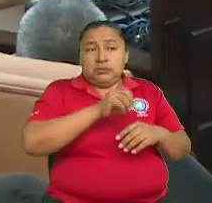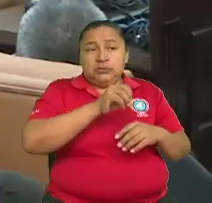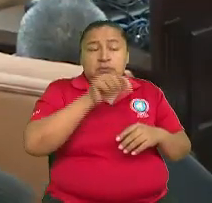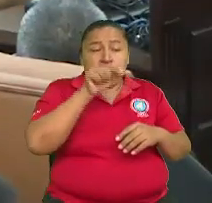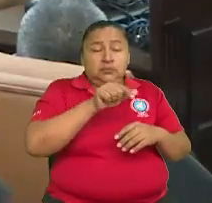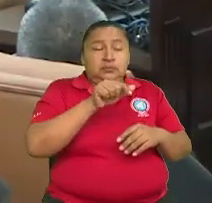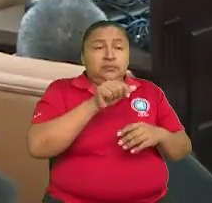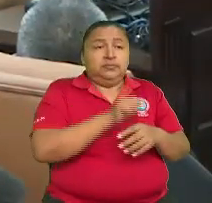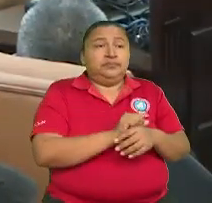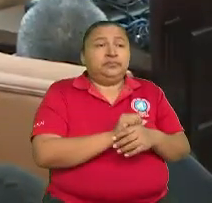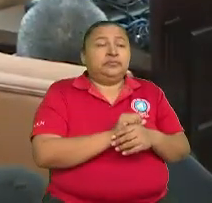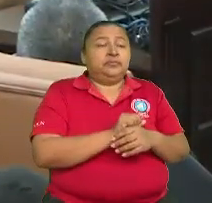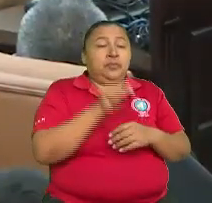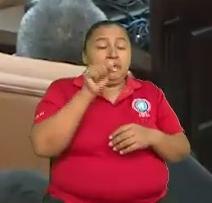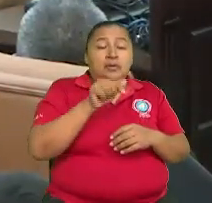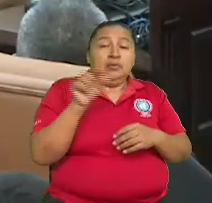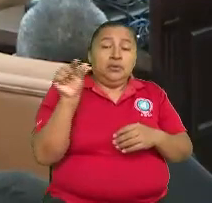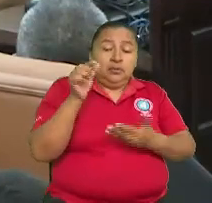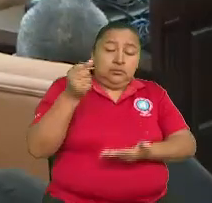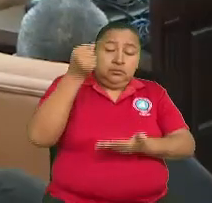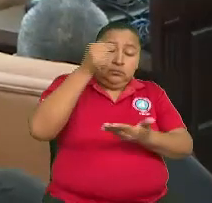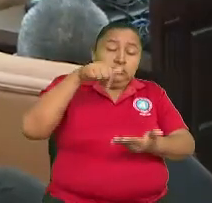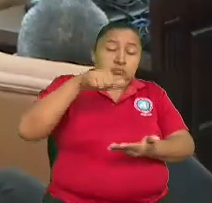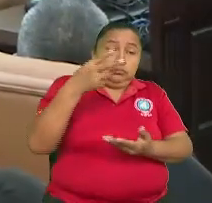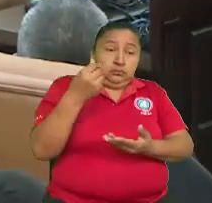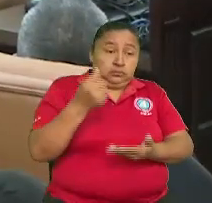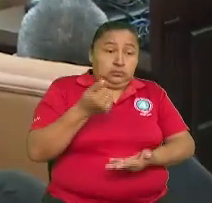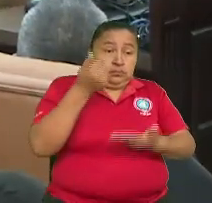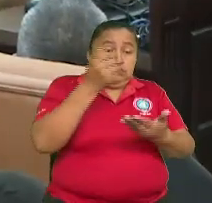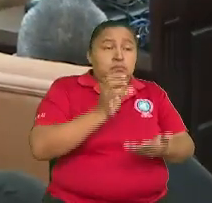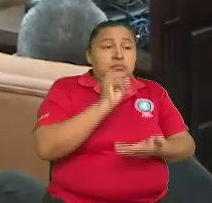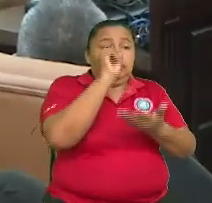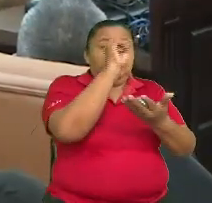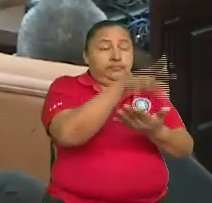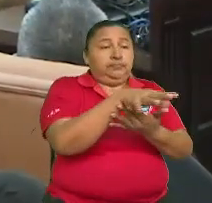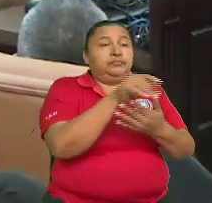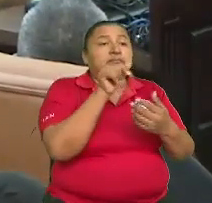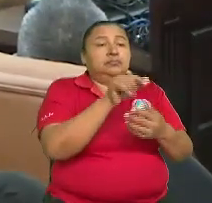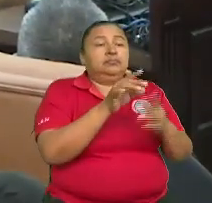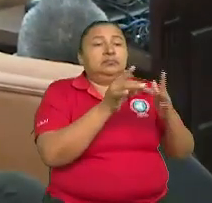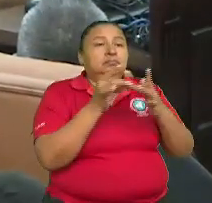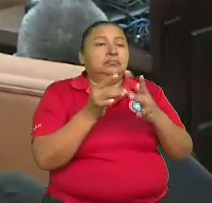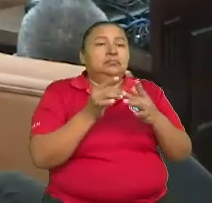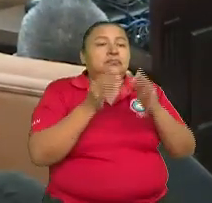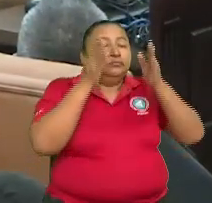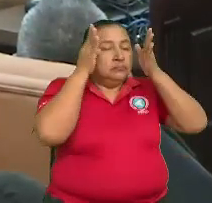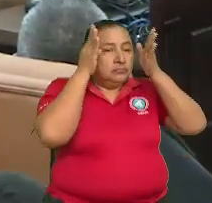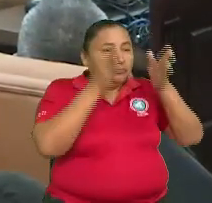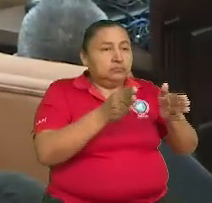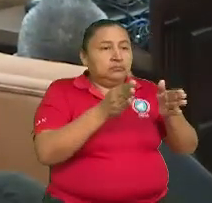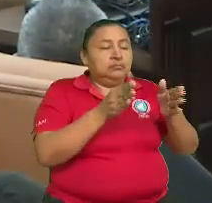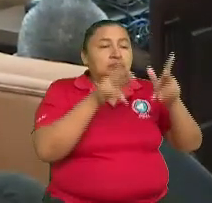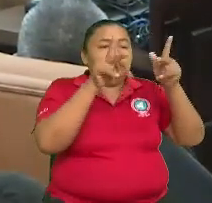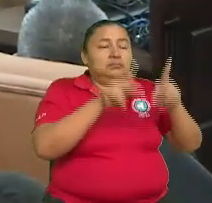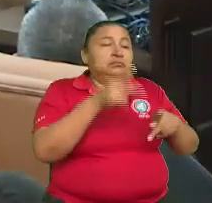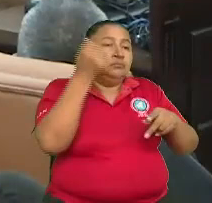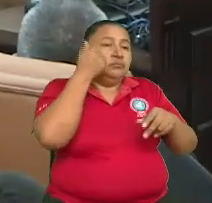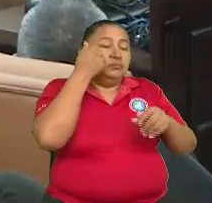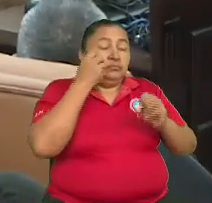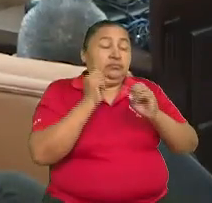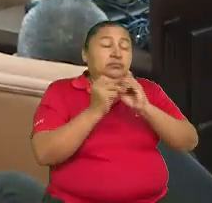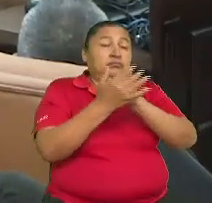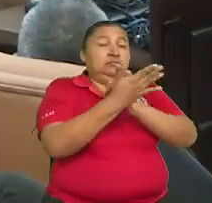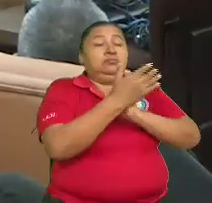68% de estos recursos van destinados fundamentalmente para la atención de los pacientes con